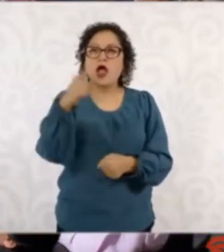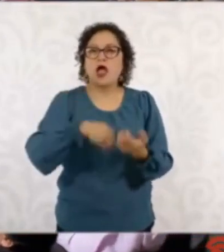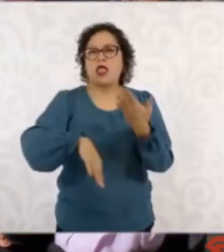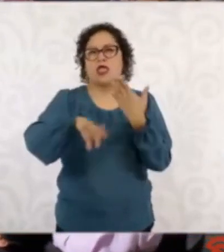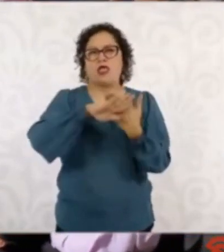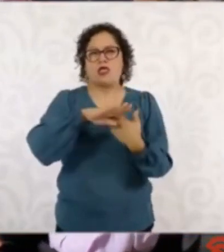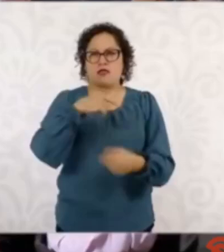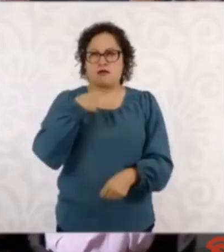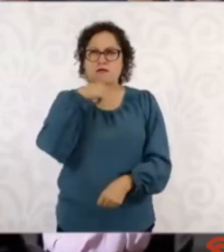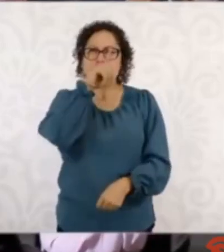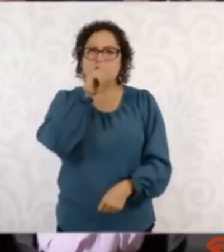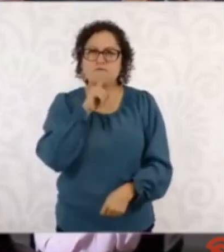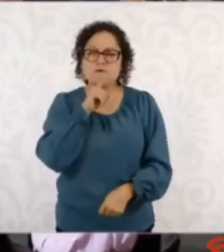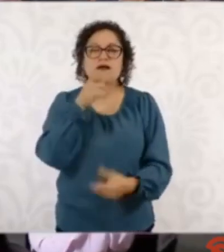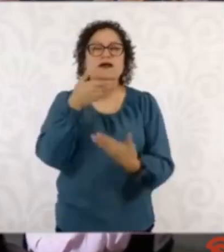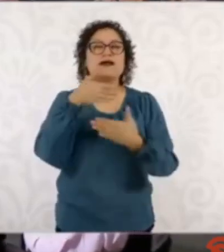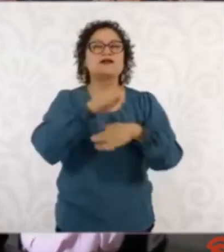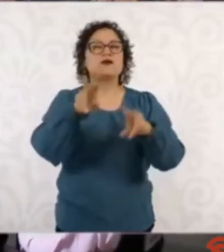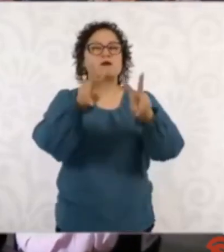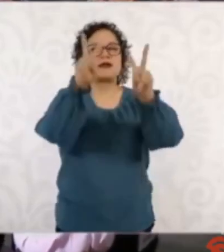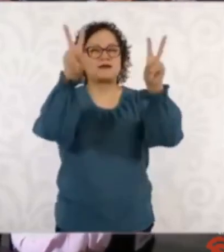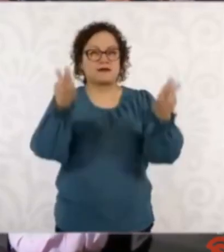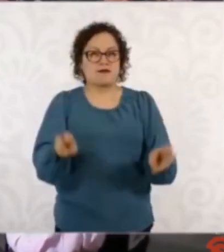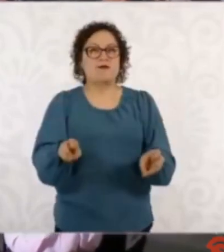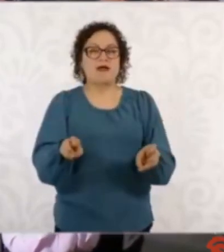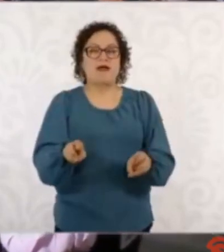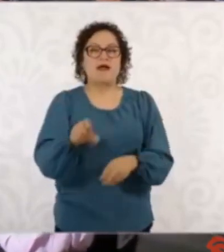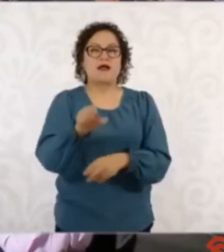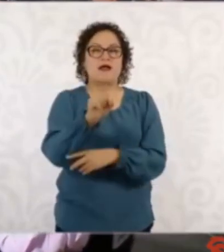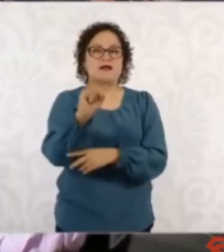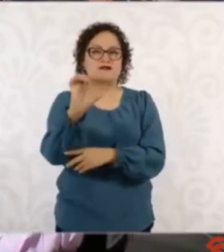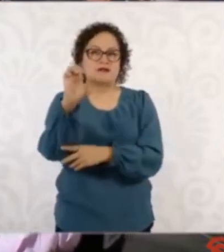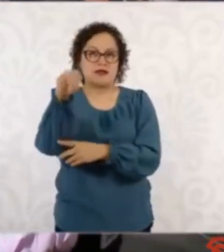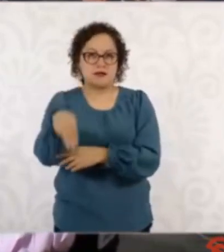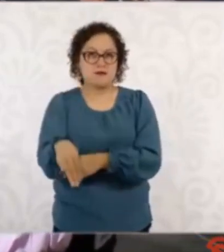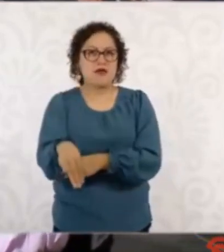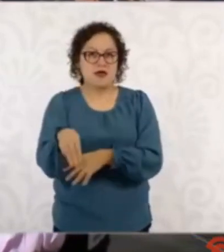Sobre el Aeropuerto Internacional de la Ciudad de México, Benito Juárez.